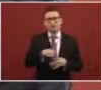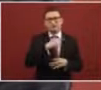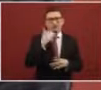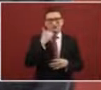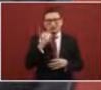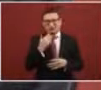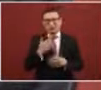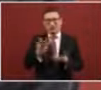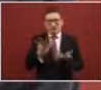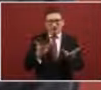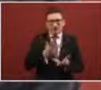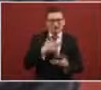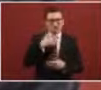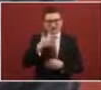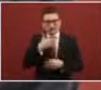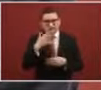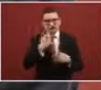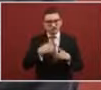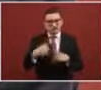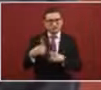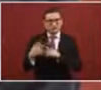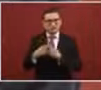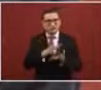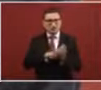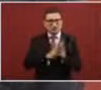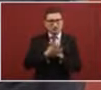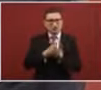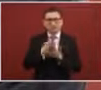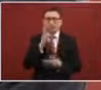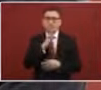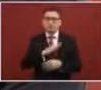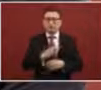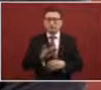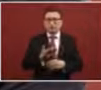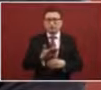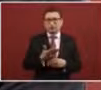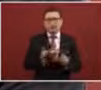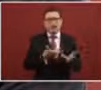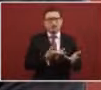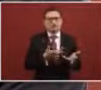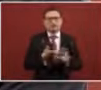cohecho. Y esto pasaba en todo.